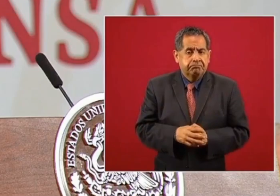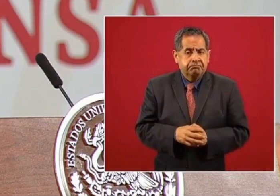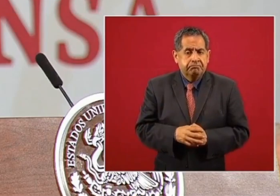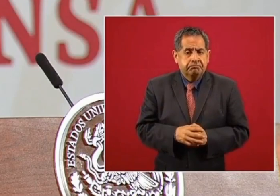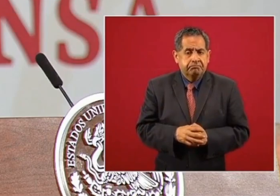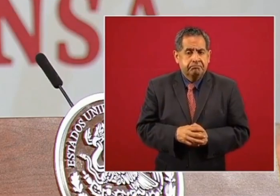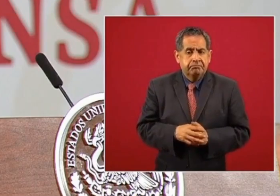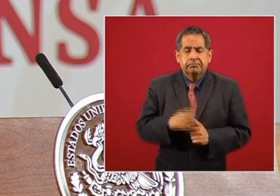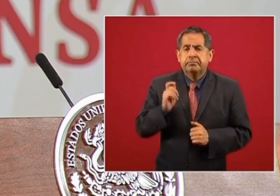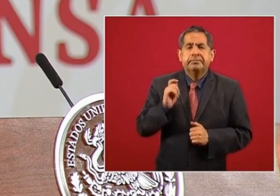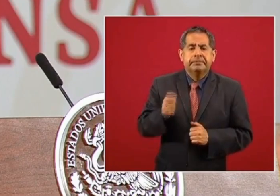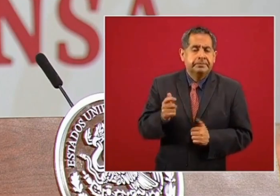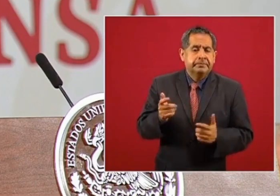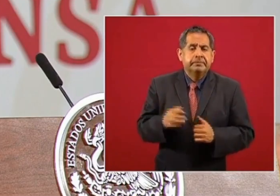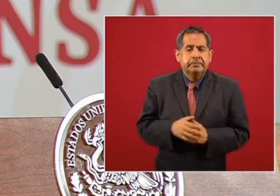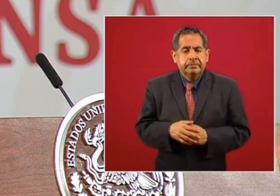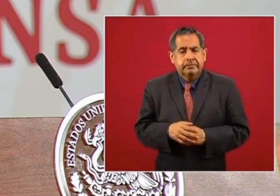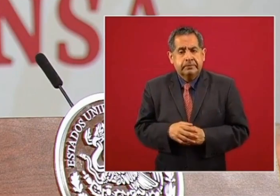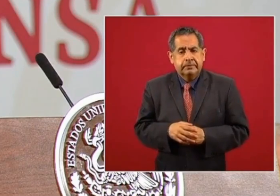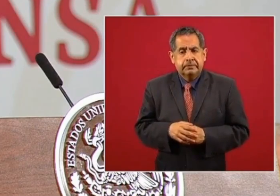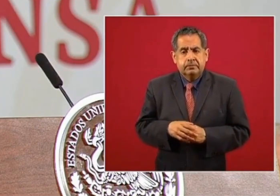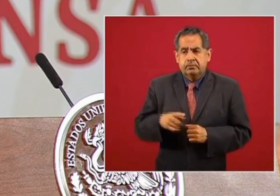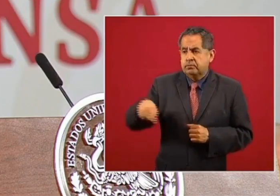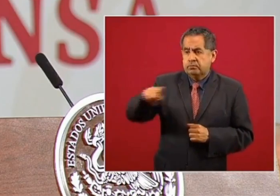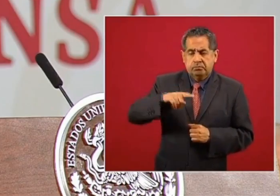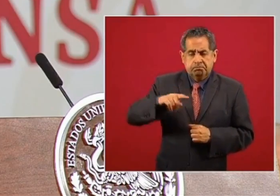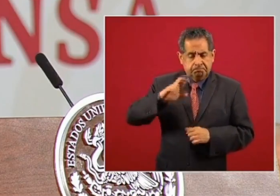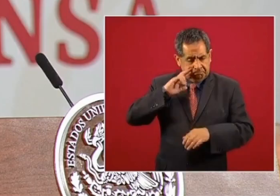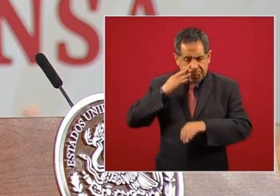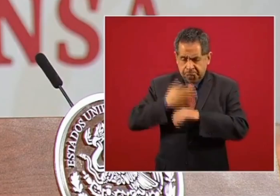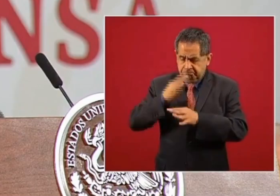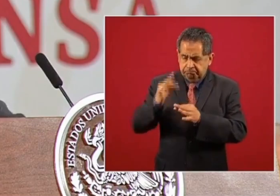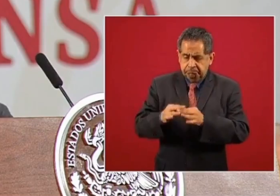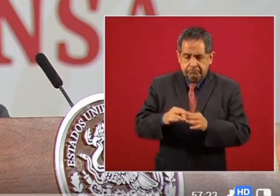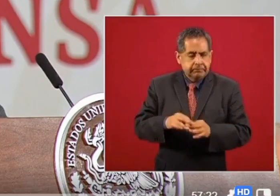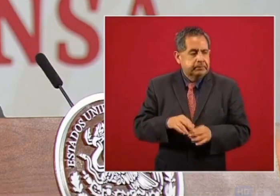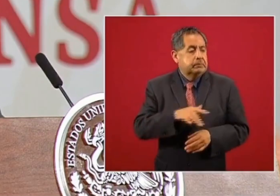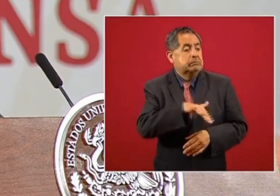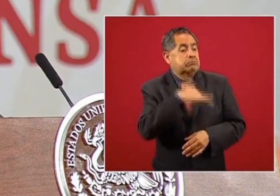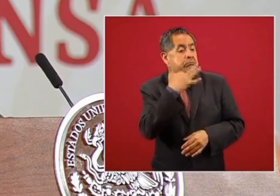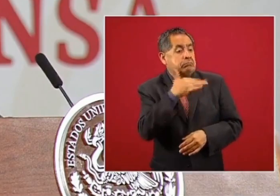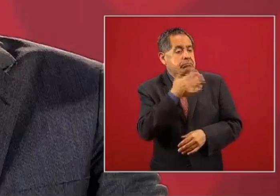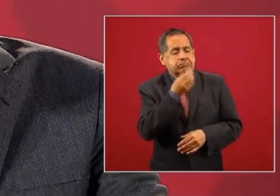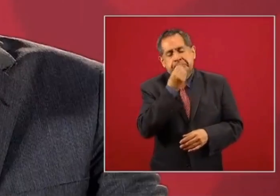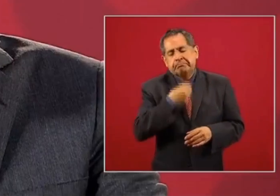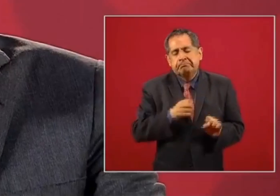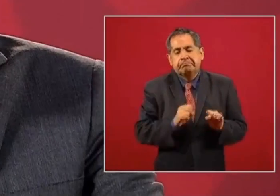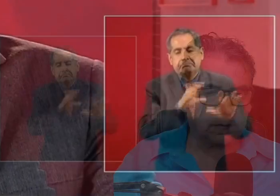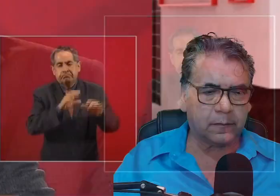la responsabilidad de no tolerar la corrupción y de